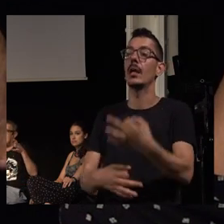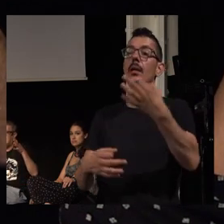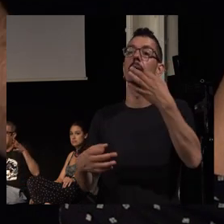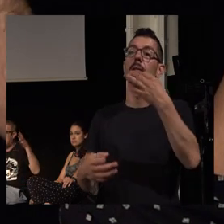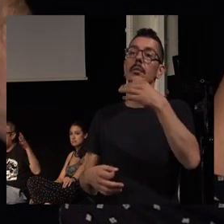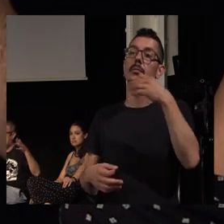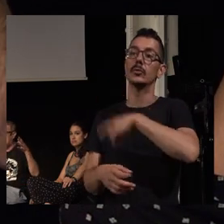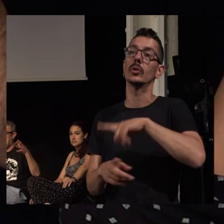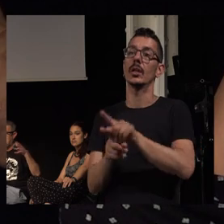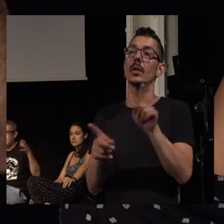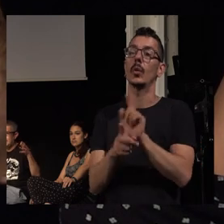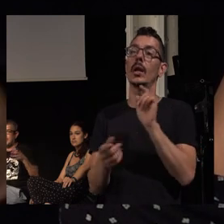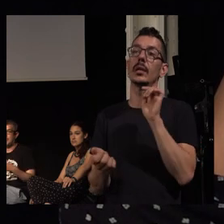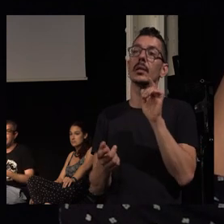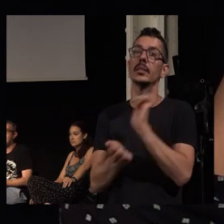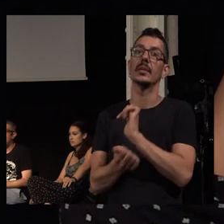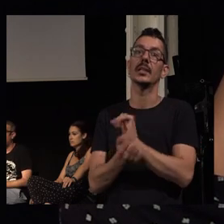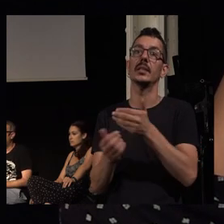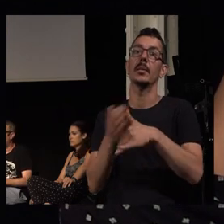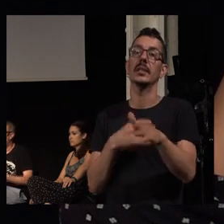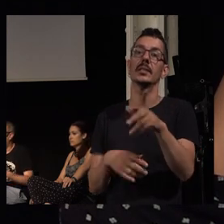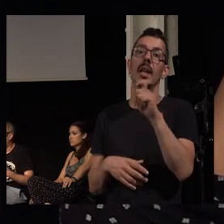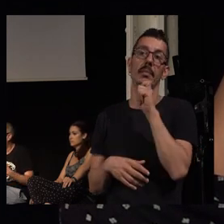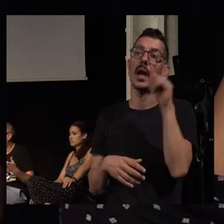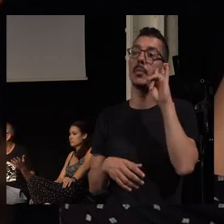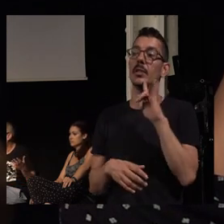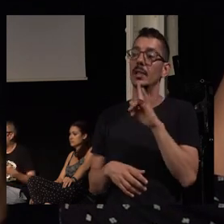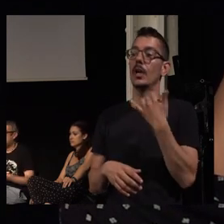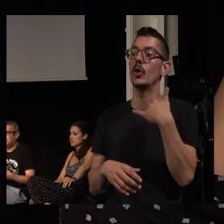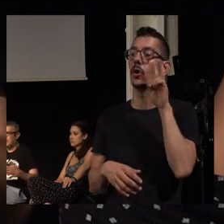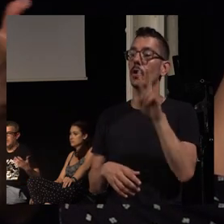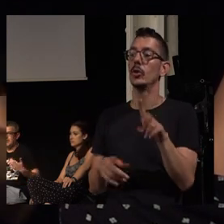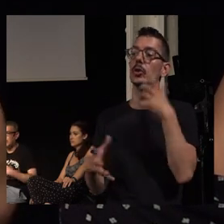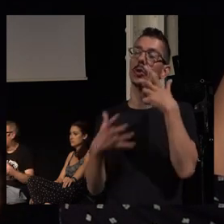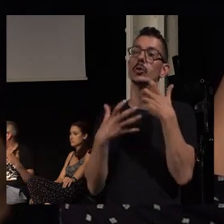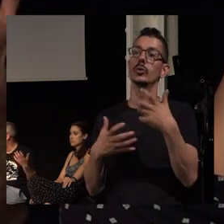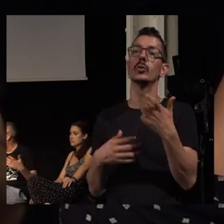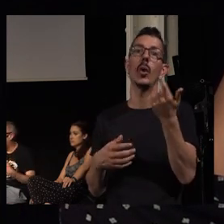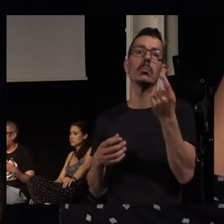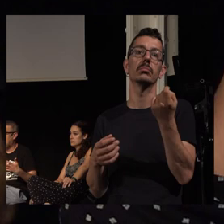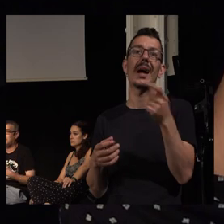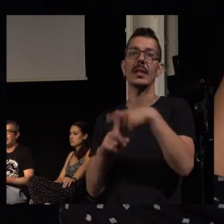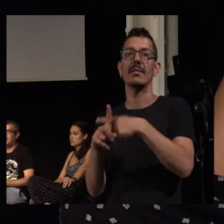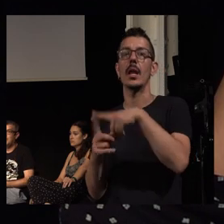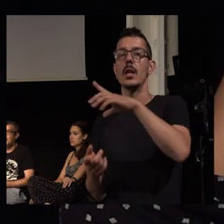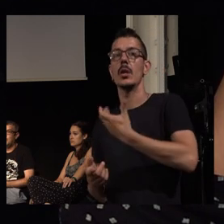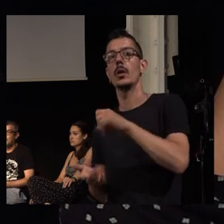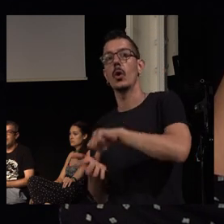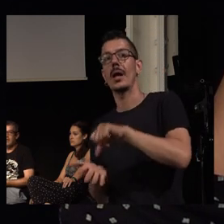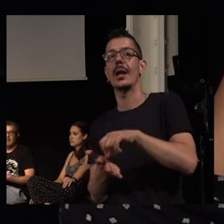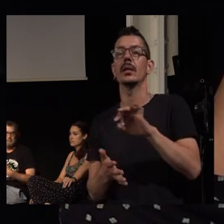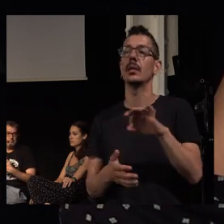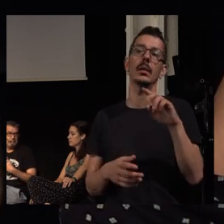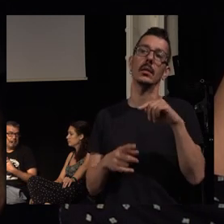esas expectativas de la vieja política. Y también yo lo que noto, por ejemplo, no sé, a nivel local y a nivel tal, es que hay